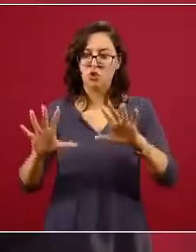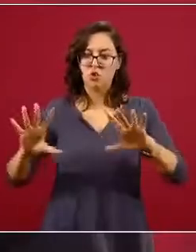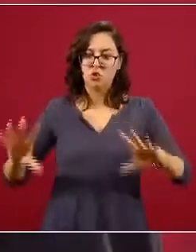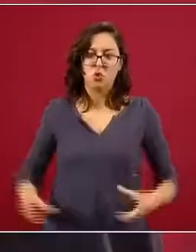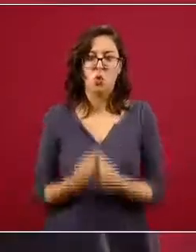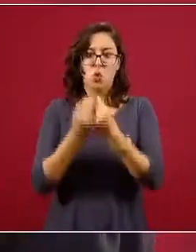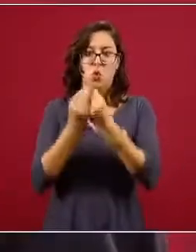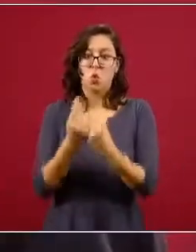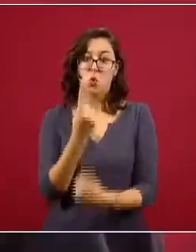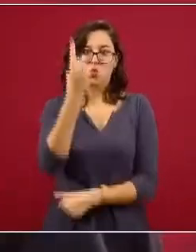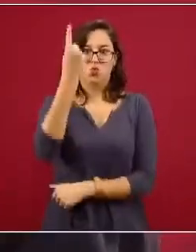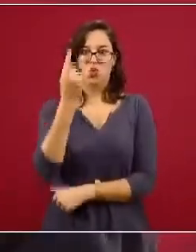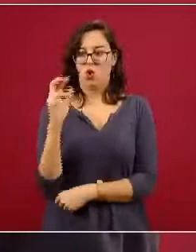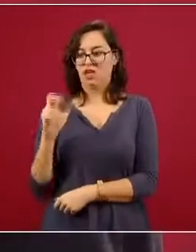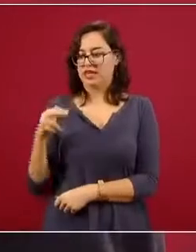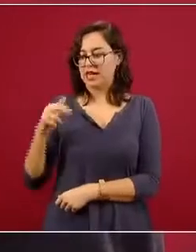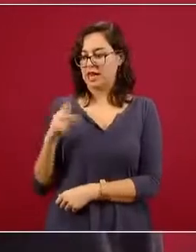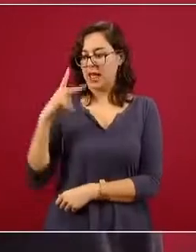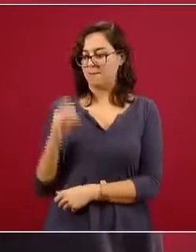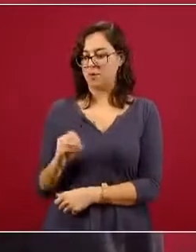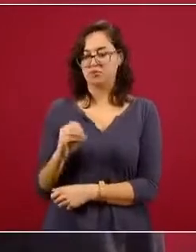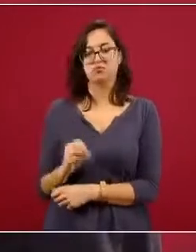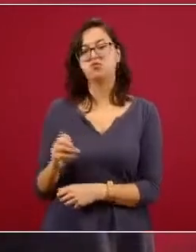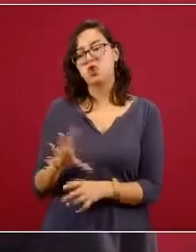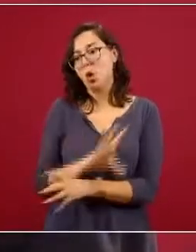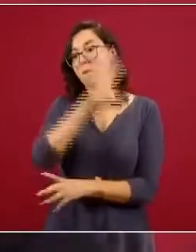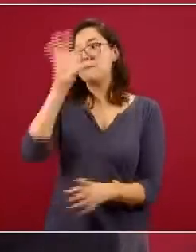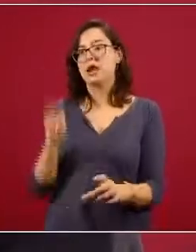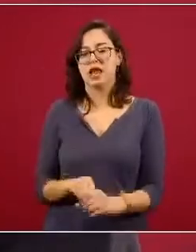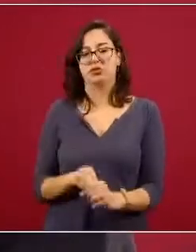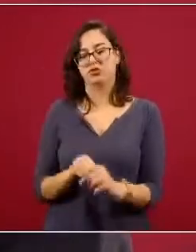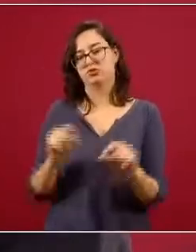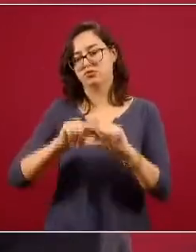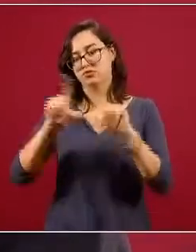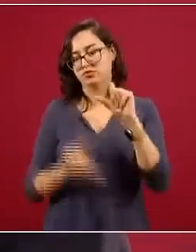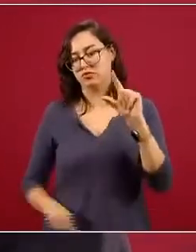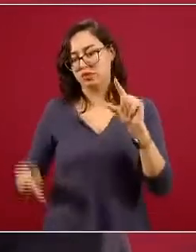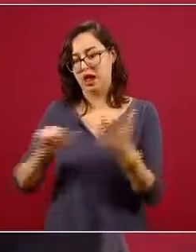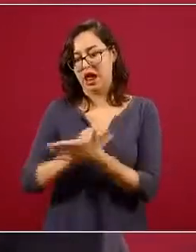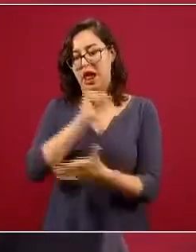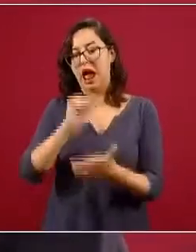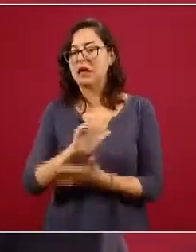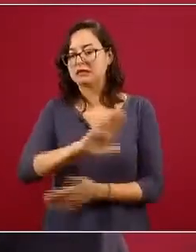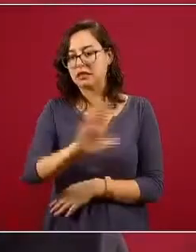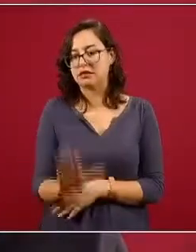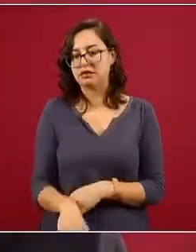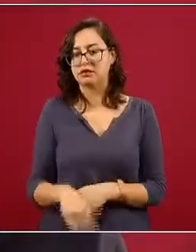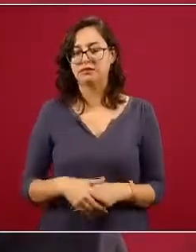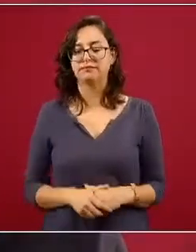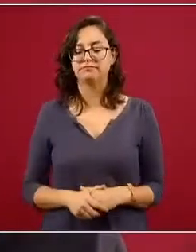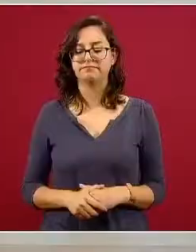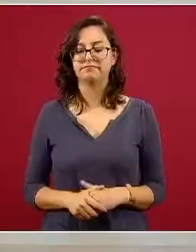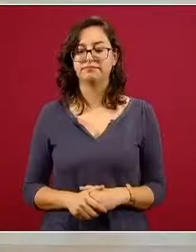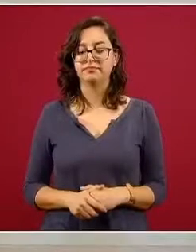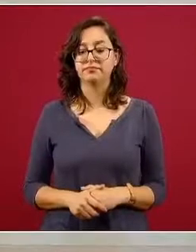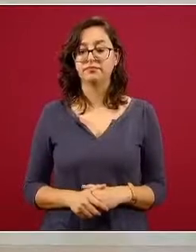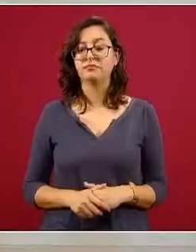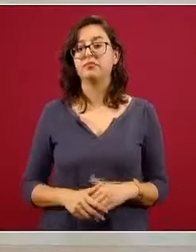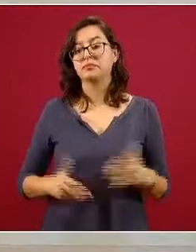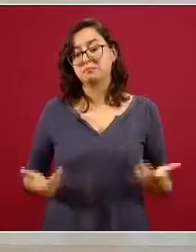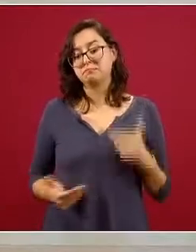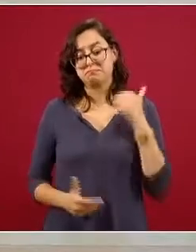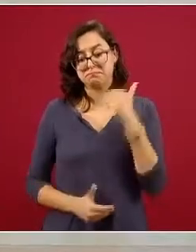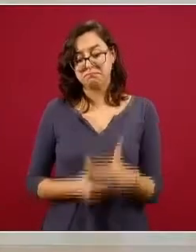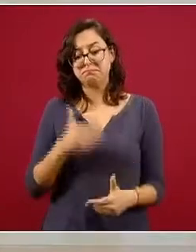final el RENAPO pueda tener el acceso al número de todas las actas de defunción que se van presentando día con día. Entonces esto es